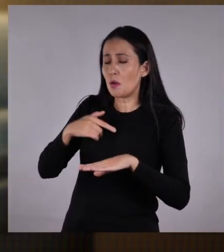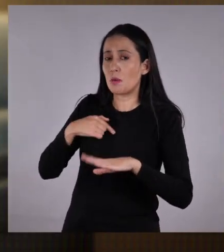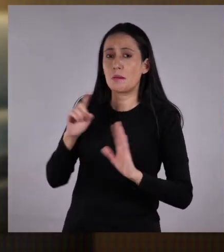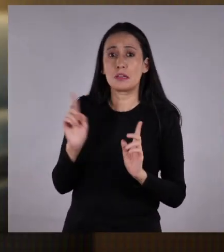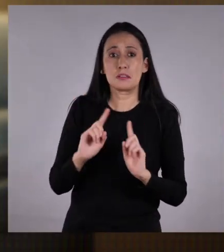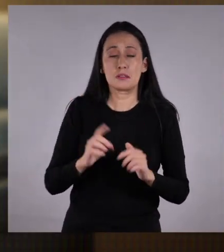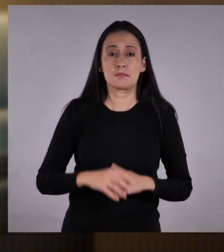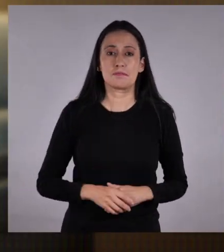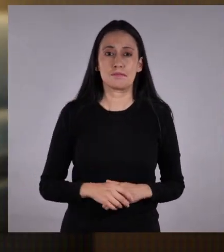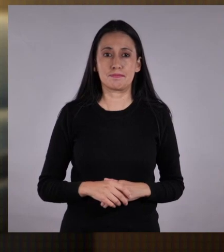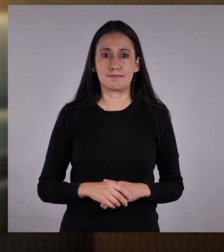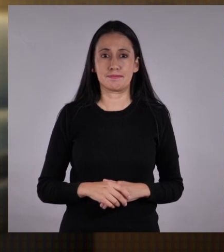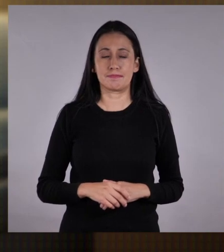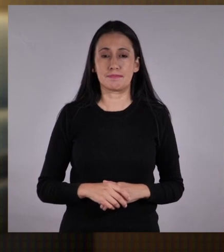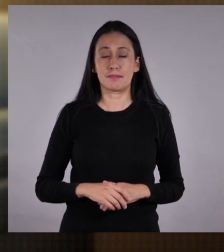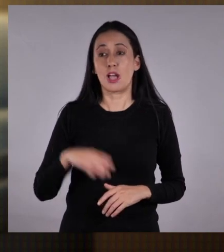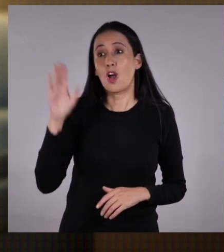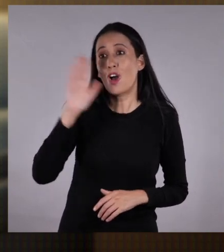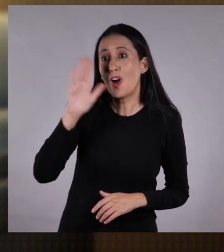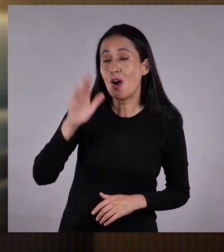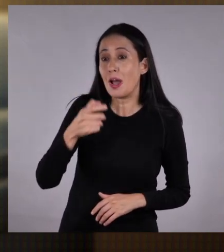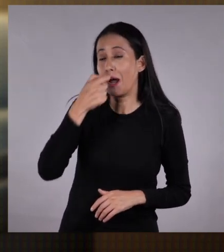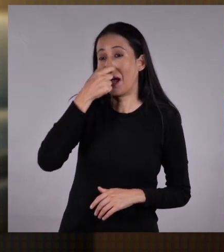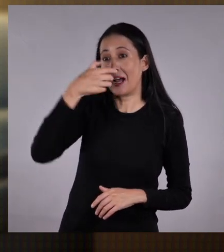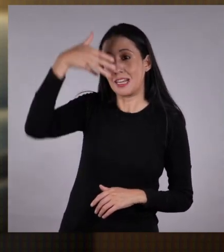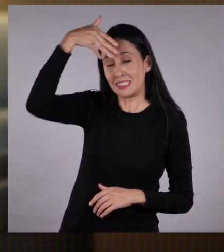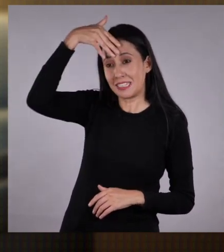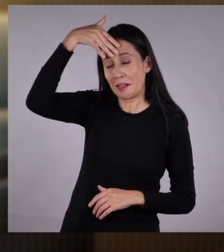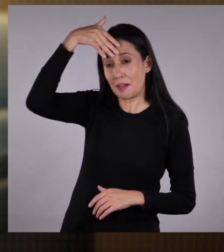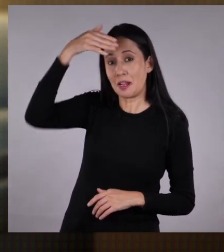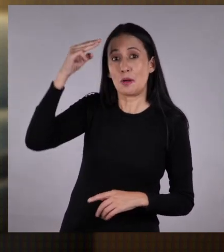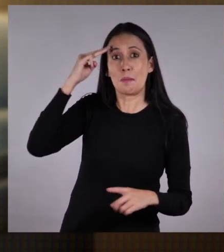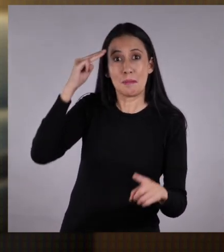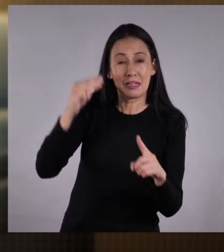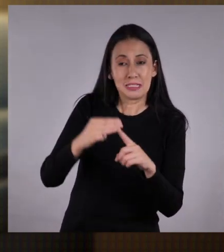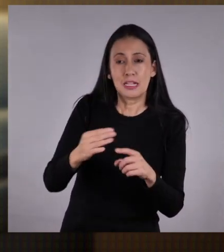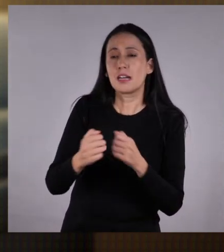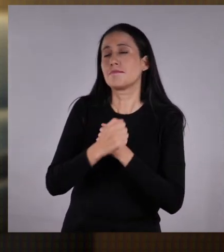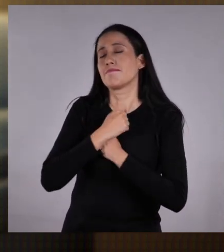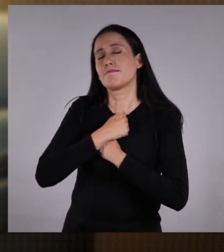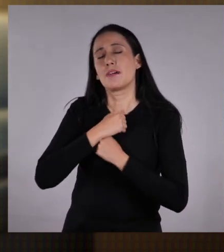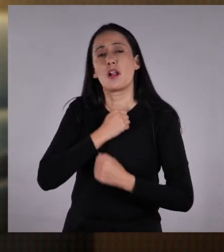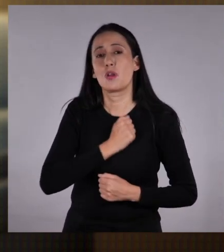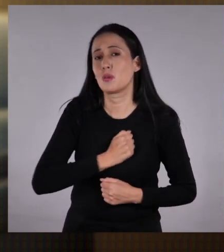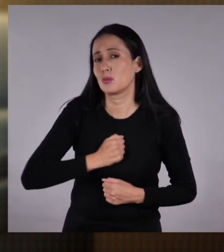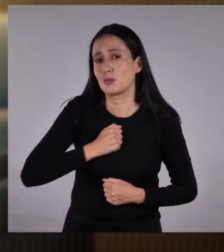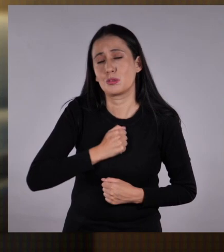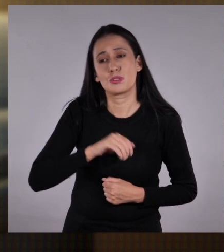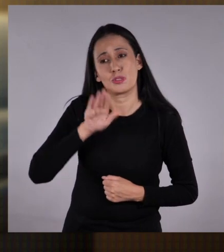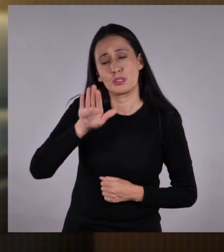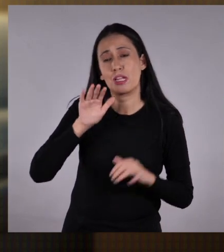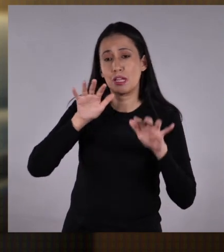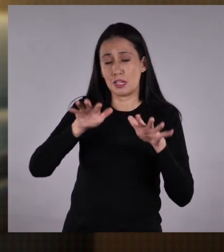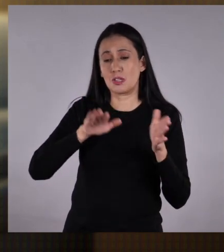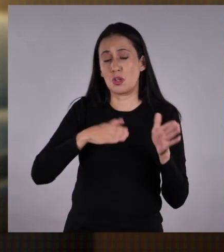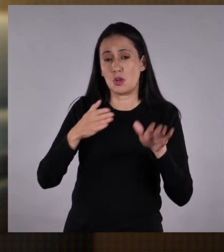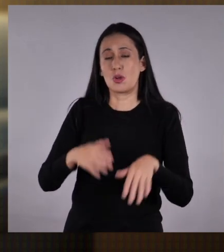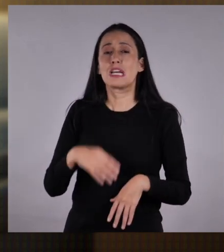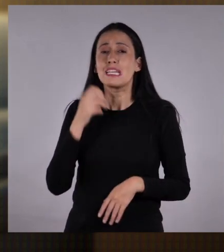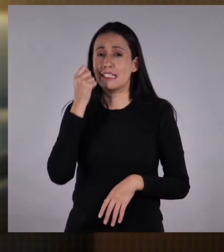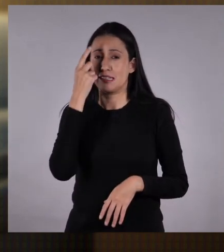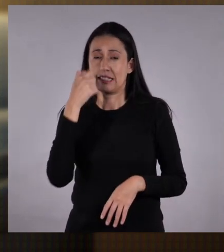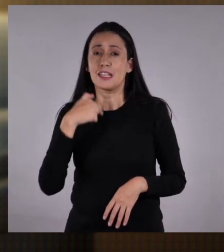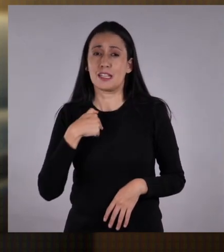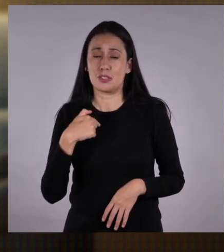de Santo Domingo de los Tzáchilas. Lamento mucho tu pérdida, te quería contar que te entiendo. Porque en la época de la